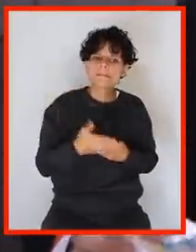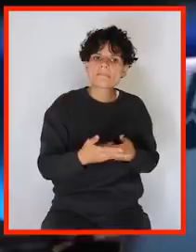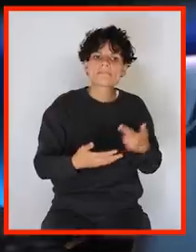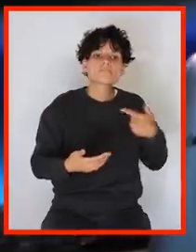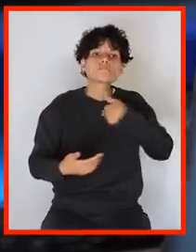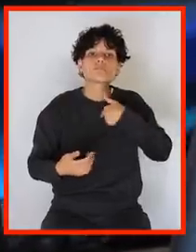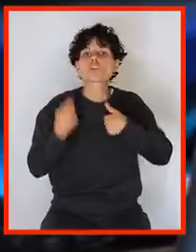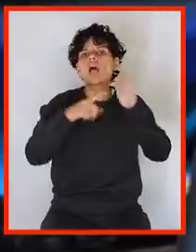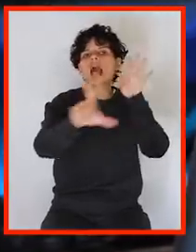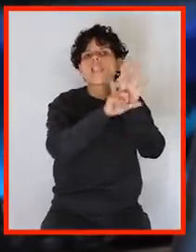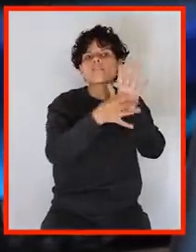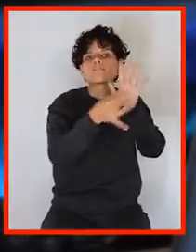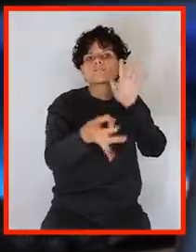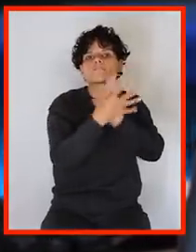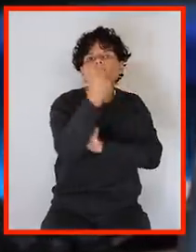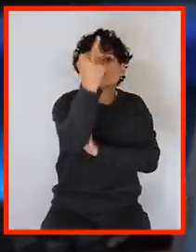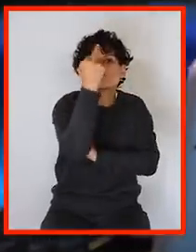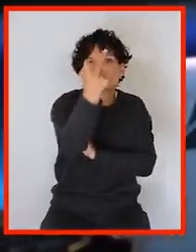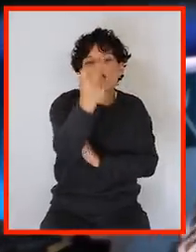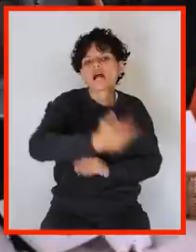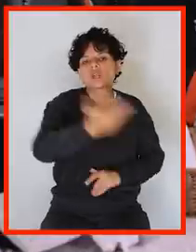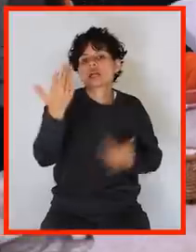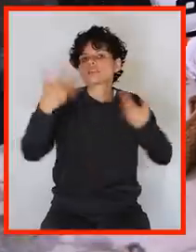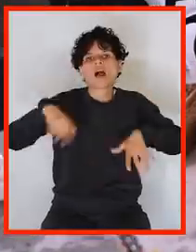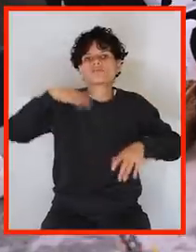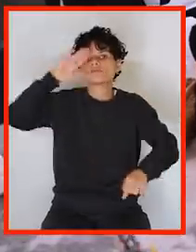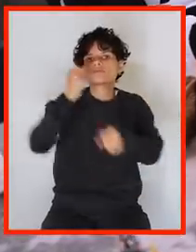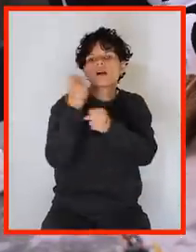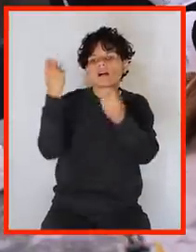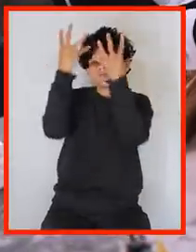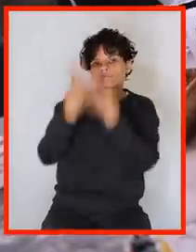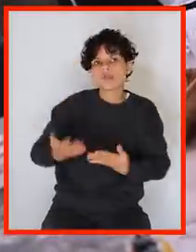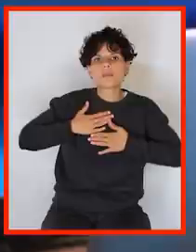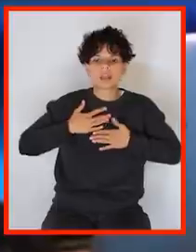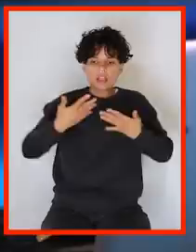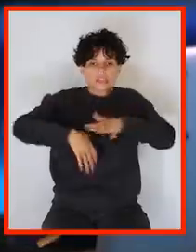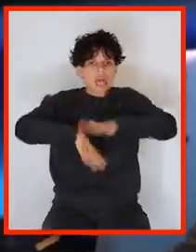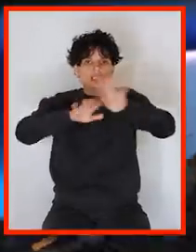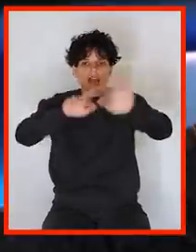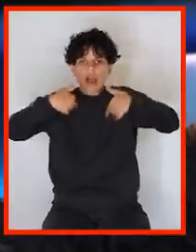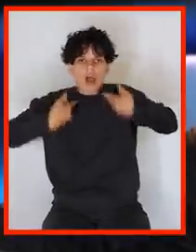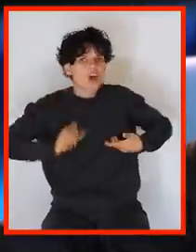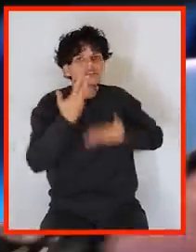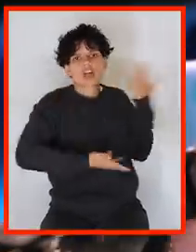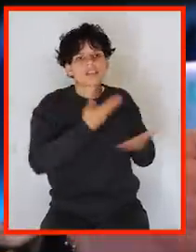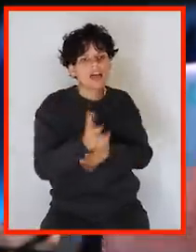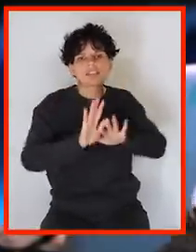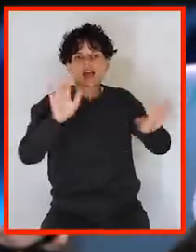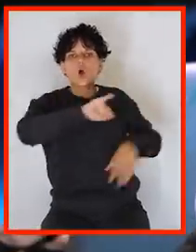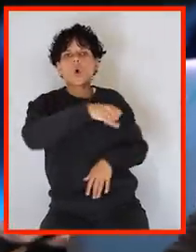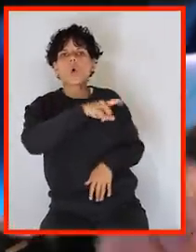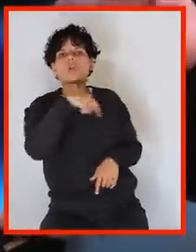sí, su container. Igual ya ni ahí así con la ley. Ah. Sí, ya me detuvieron ya un par de veces, así que no pueden hacerme nada. Soy